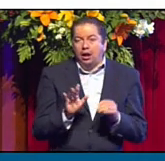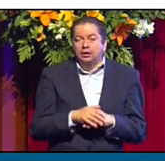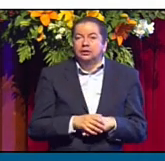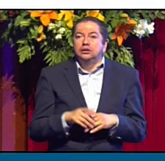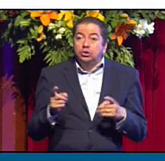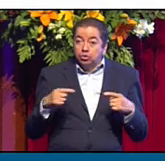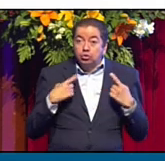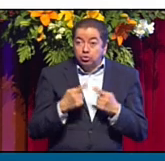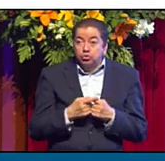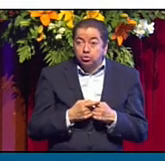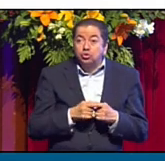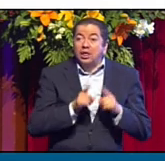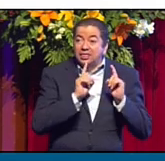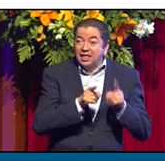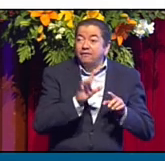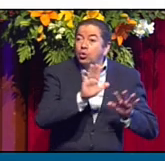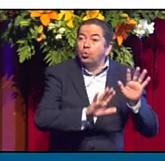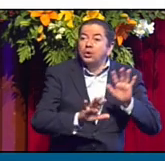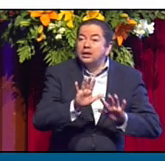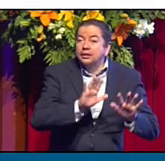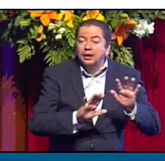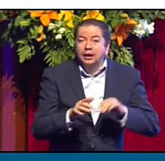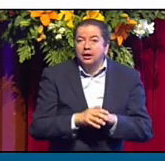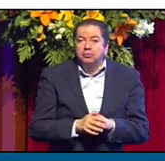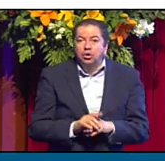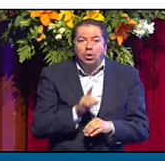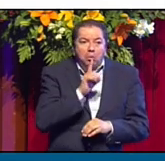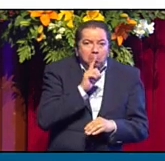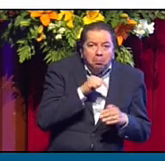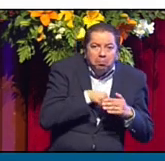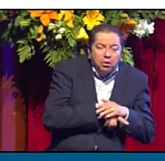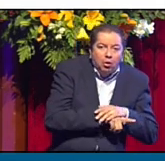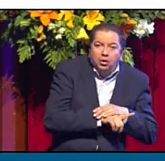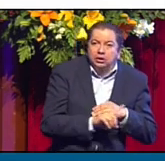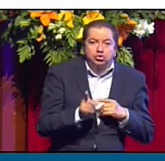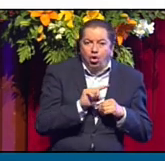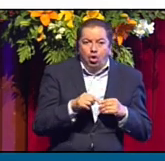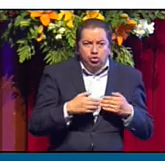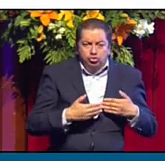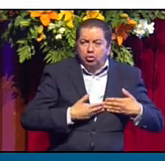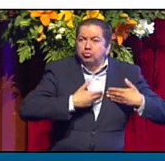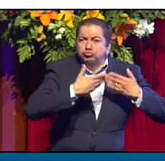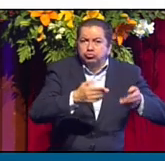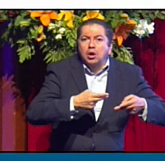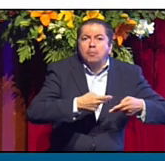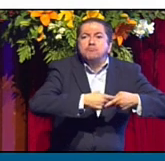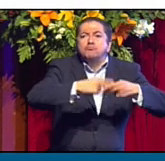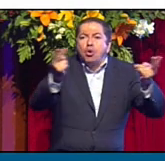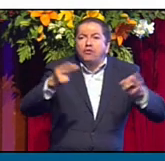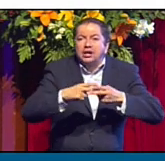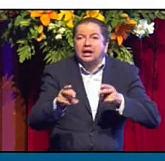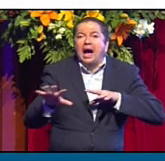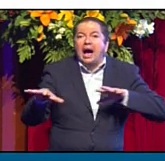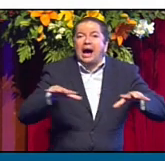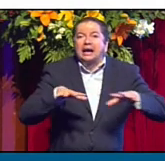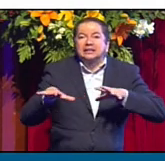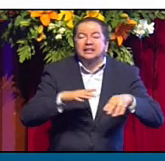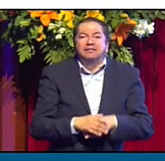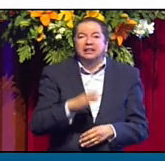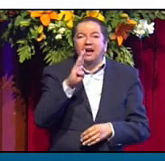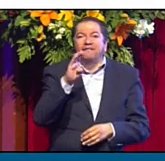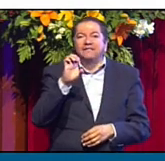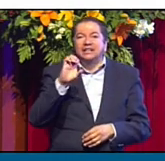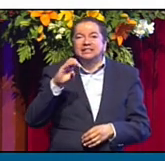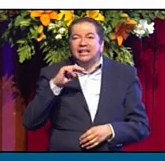lo mismo tenemos que cuidarla, pero tampoco tenemos que escondernos, tenemos que darnos a conocer. Ahí estamos en actividades conmemorativas del